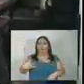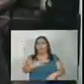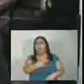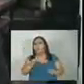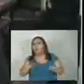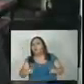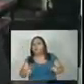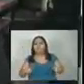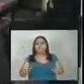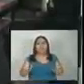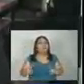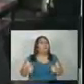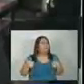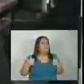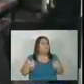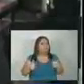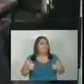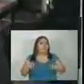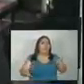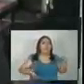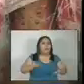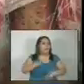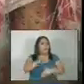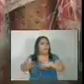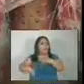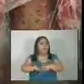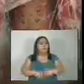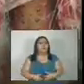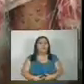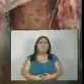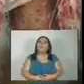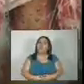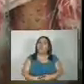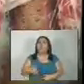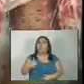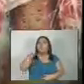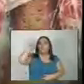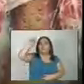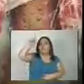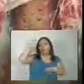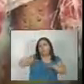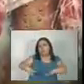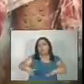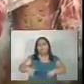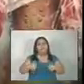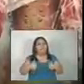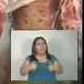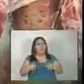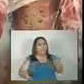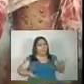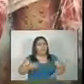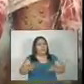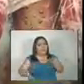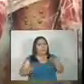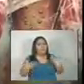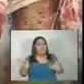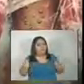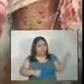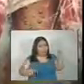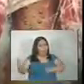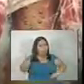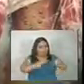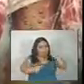aquí estamos bien con las ventas y todo. Pues ha estado bien, por la gracia de Dios. Se ha estado vendiendo, ha venido mucho